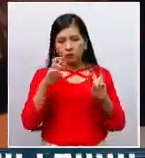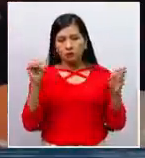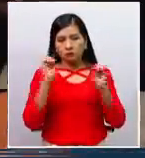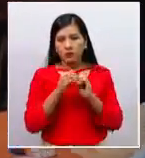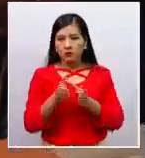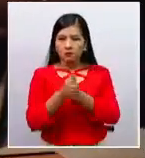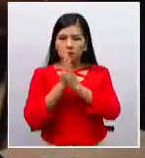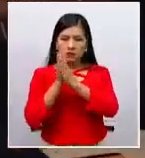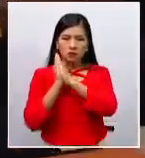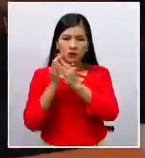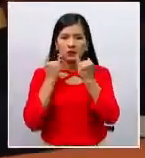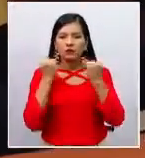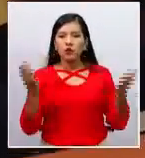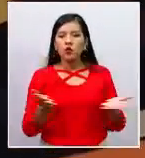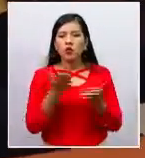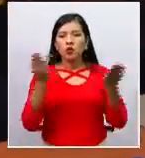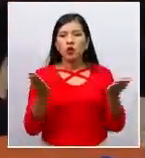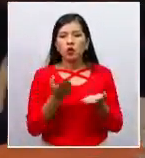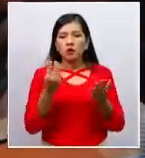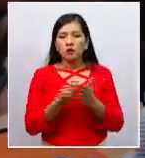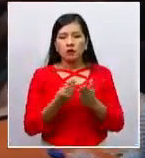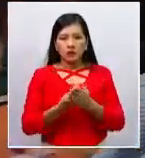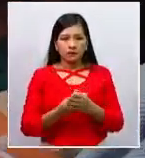requerimiento a la ASFI, ¿no?, para saber.